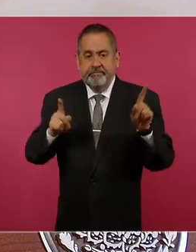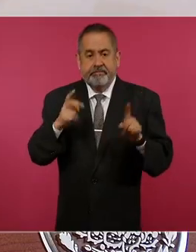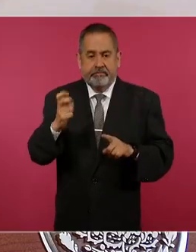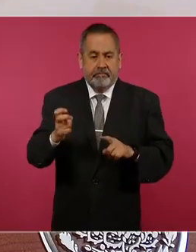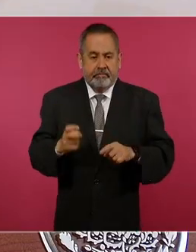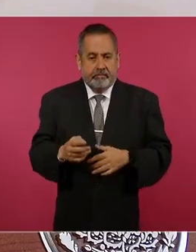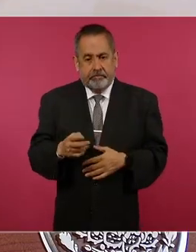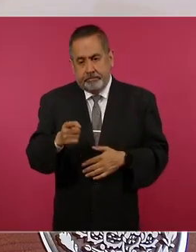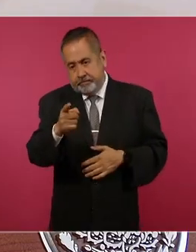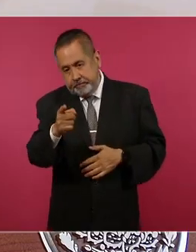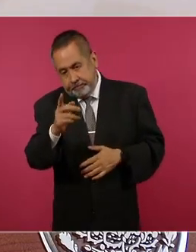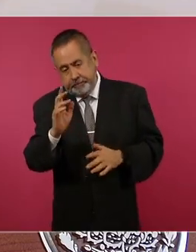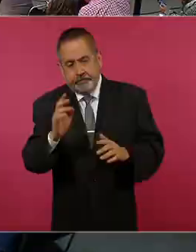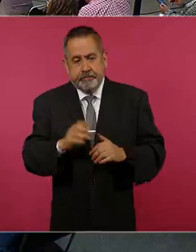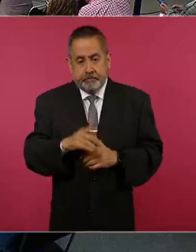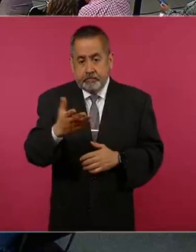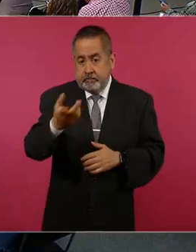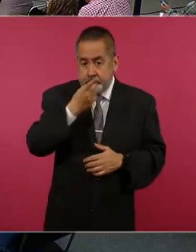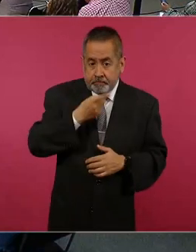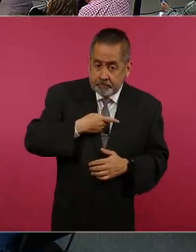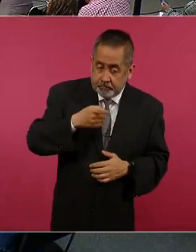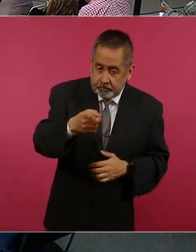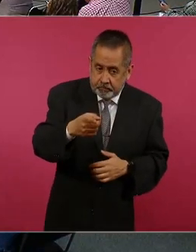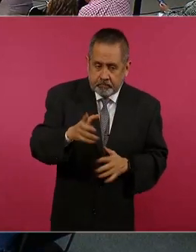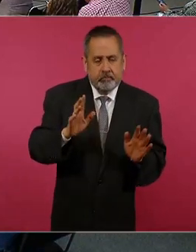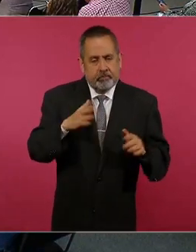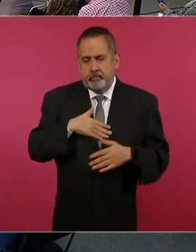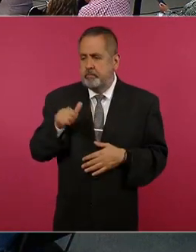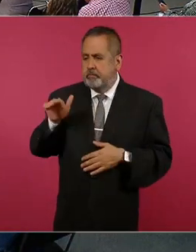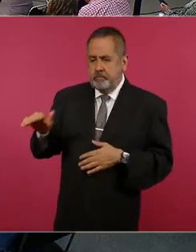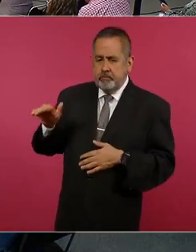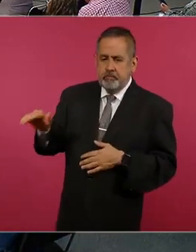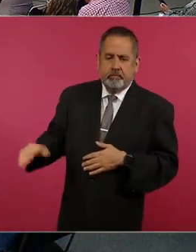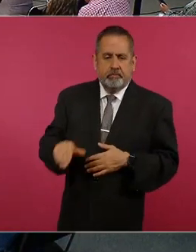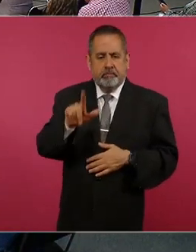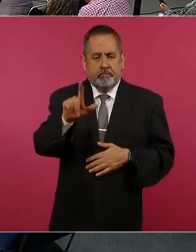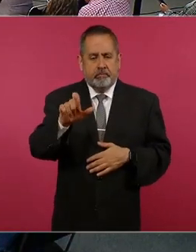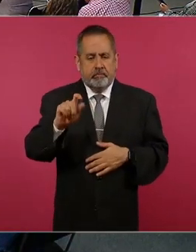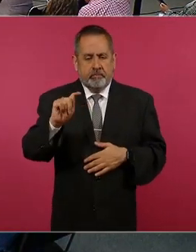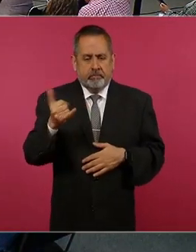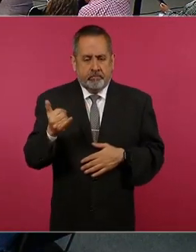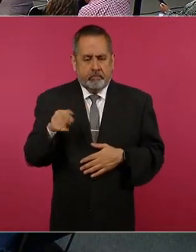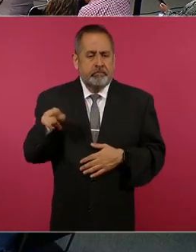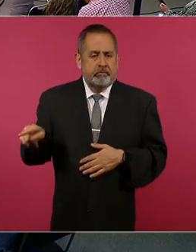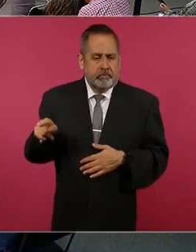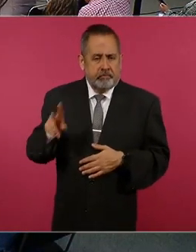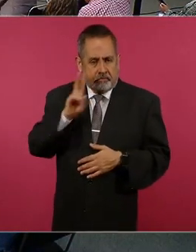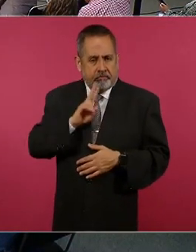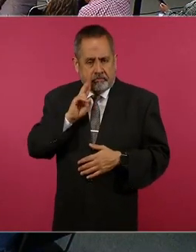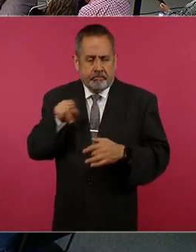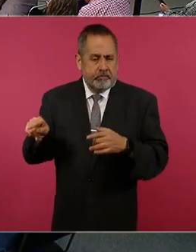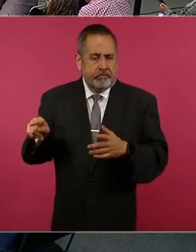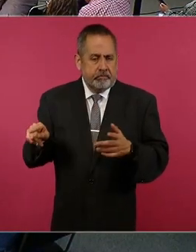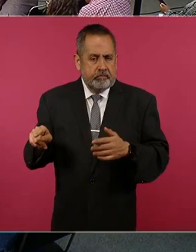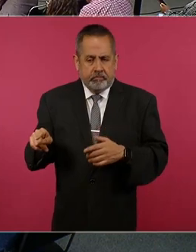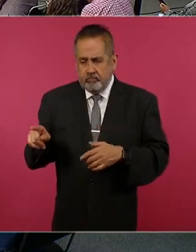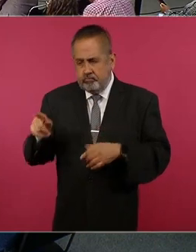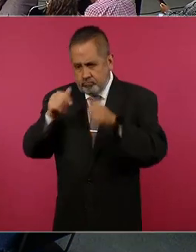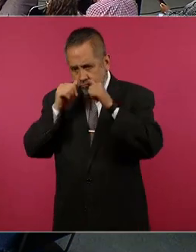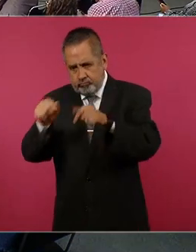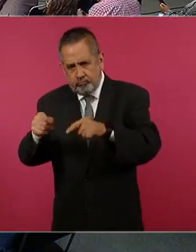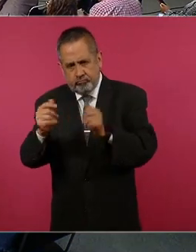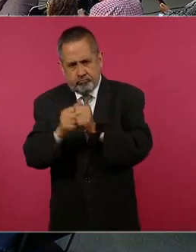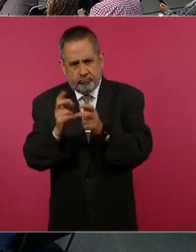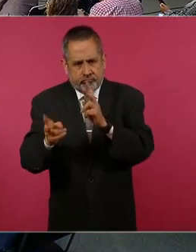En este caso, planteas, pues le vamos a pedir a Leti que los atienda,